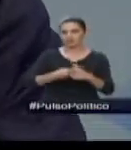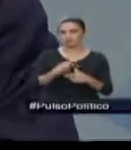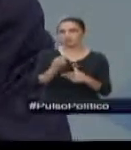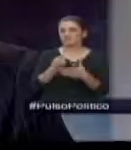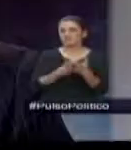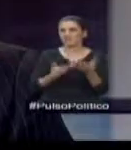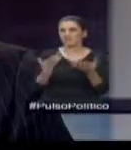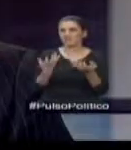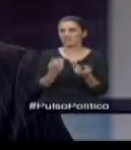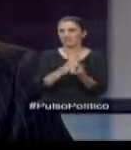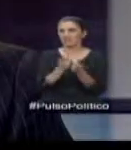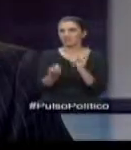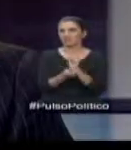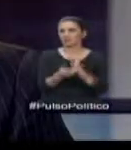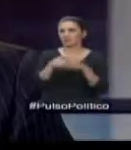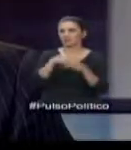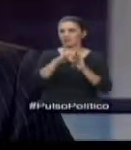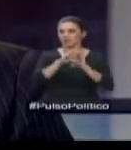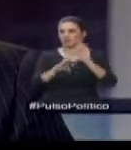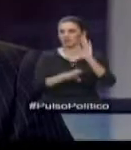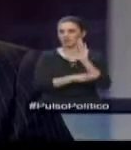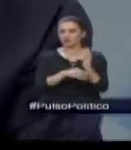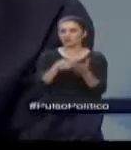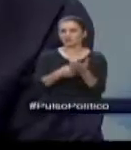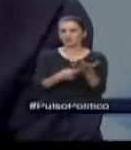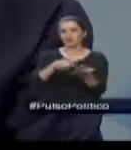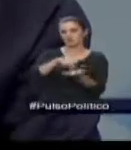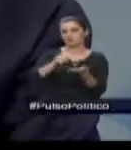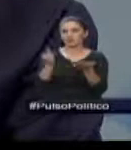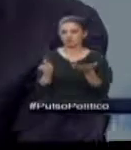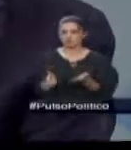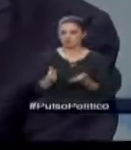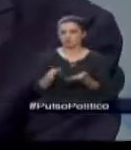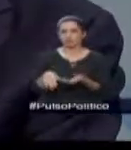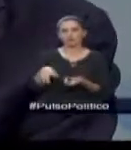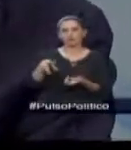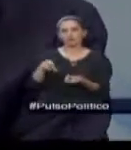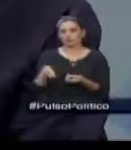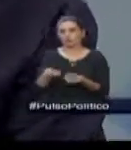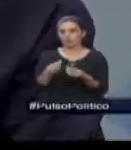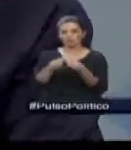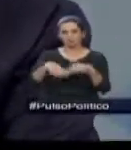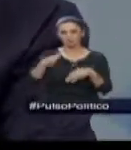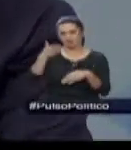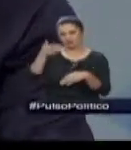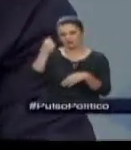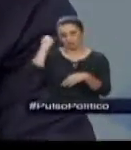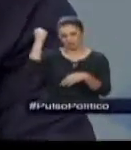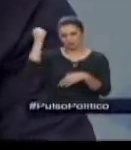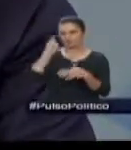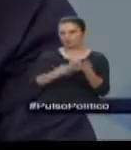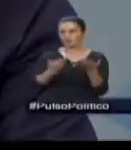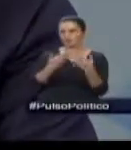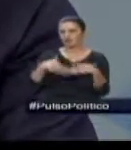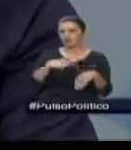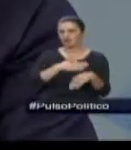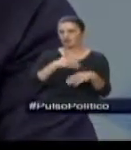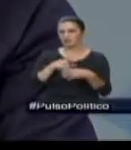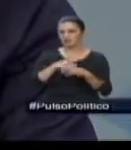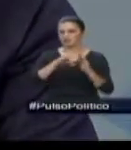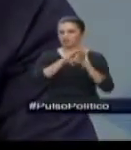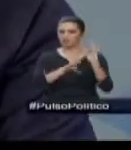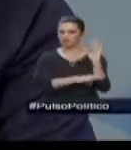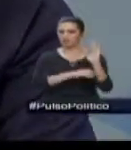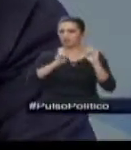reforma la constitución que los ciudadanos y ciudadanas no pierdan ese derecho que ya está consagrado de